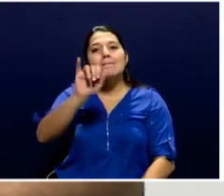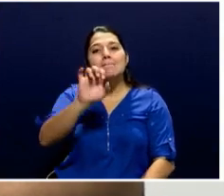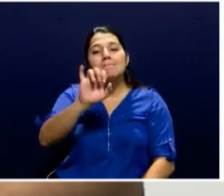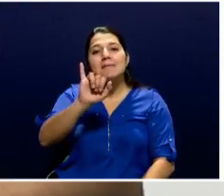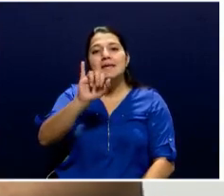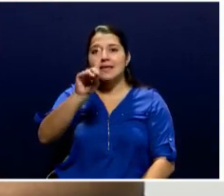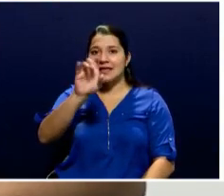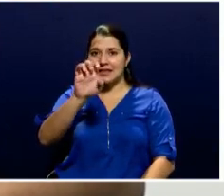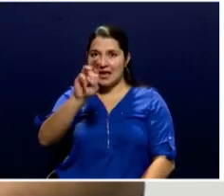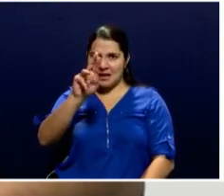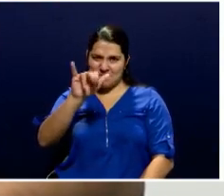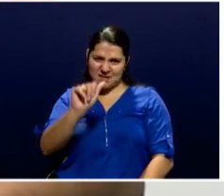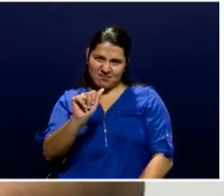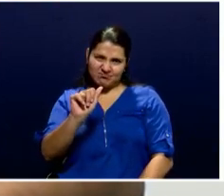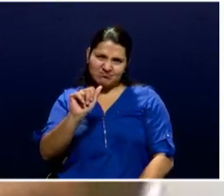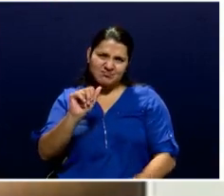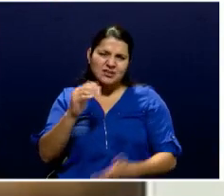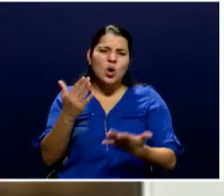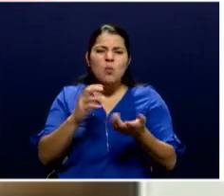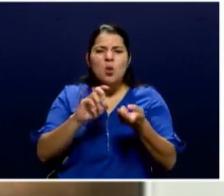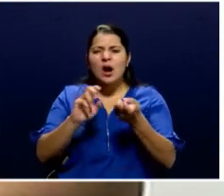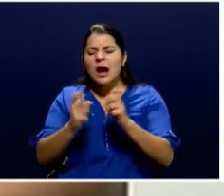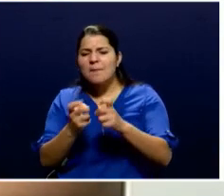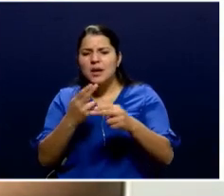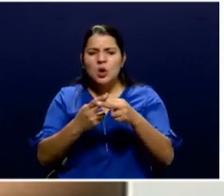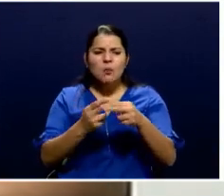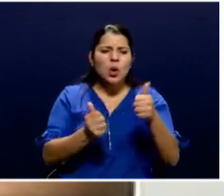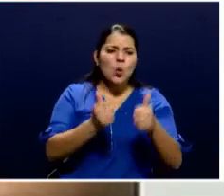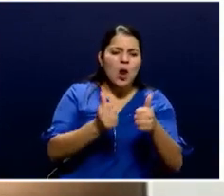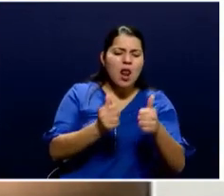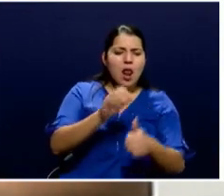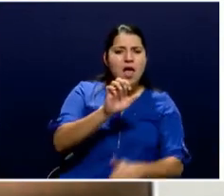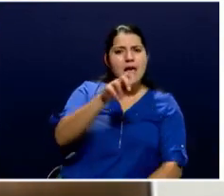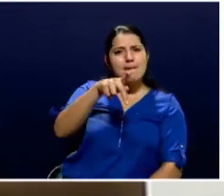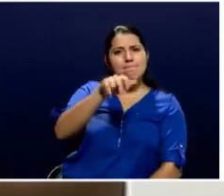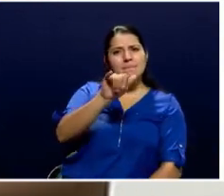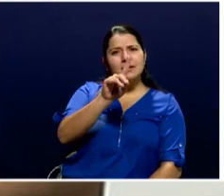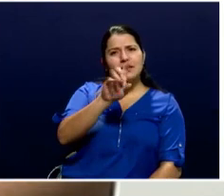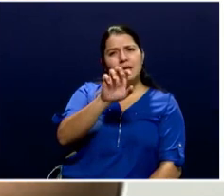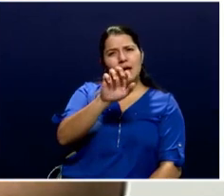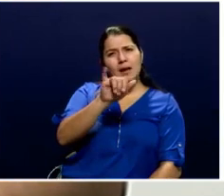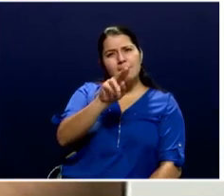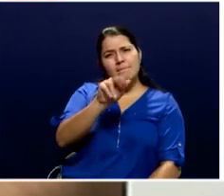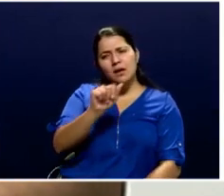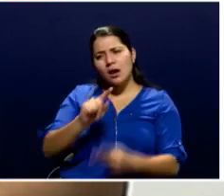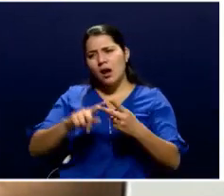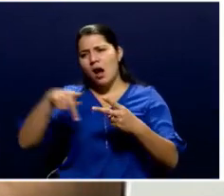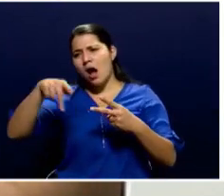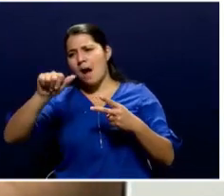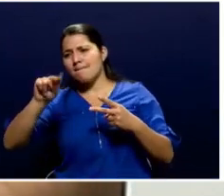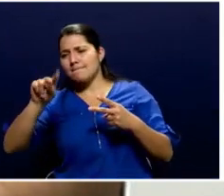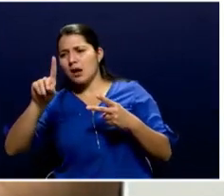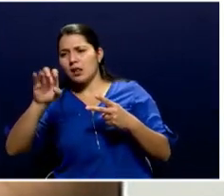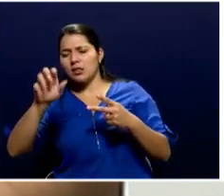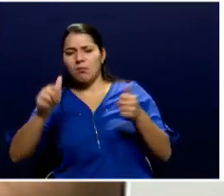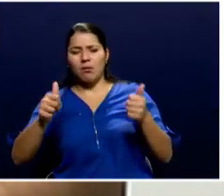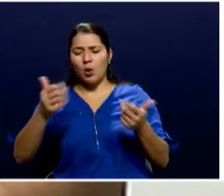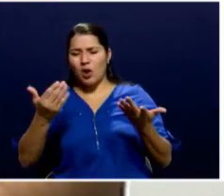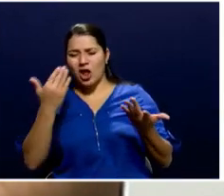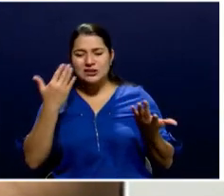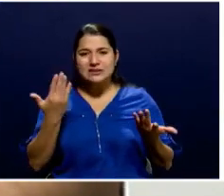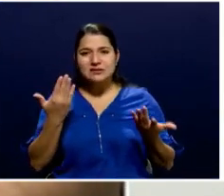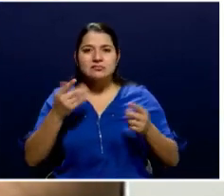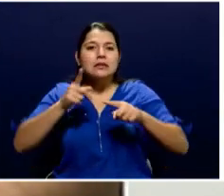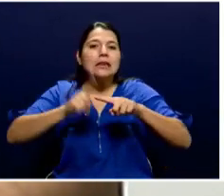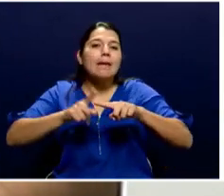es una cuestión de utilización de recursos para disponerlo. Pero la gente siempre hace la